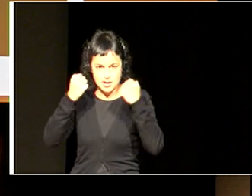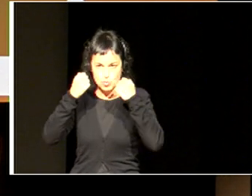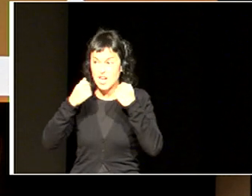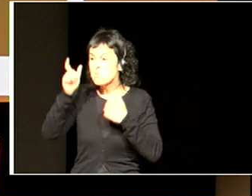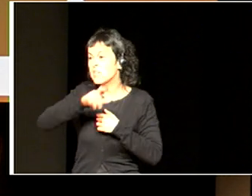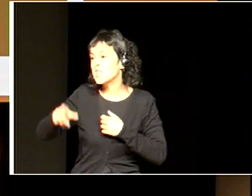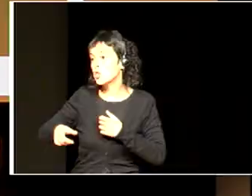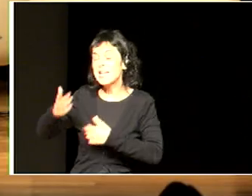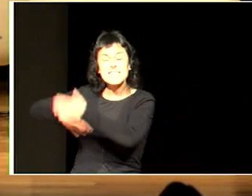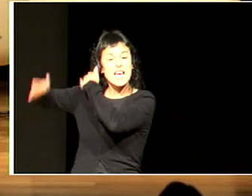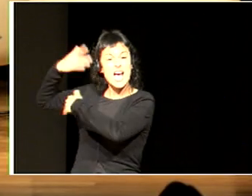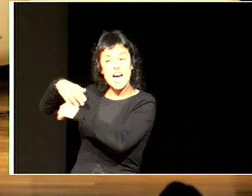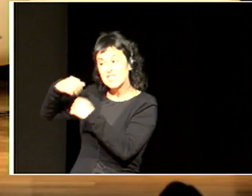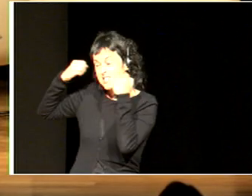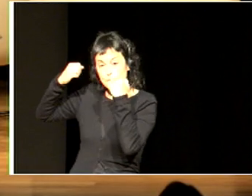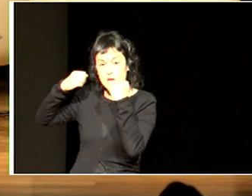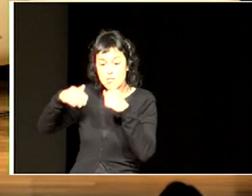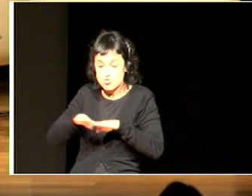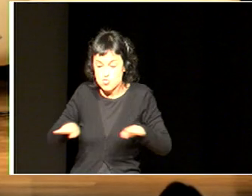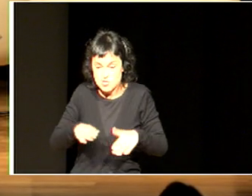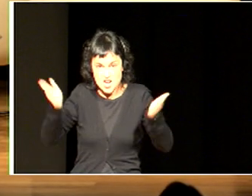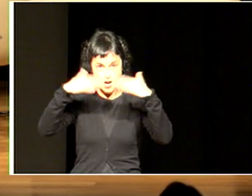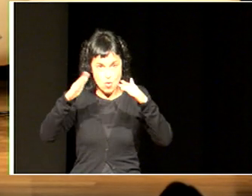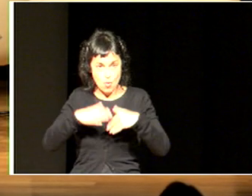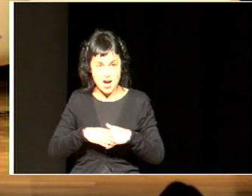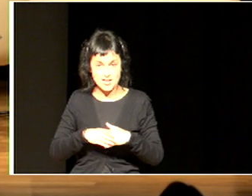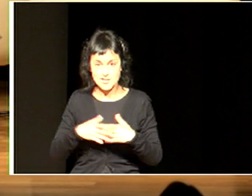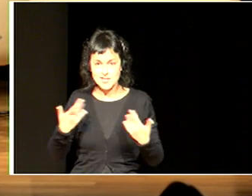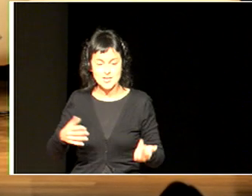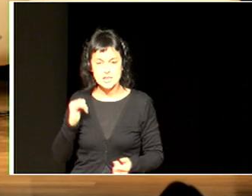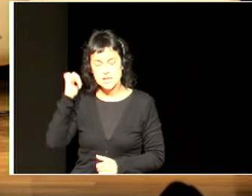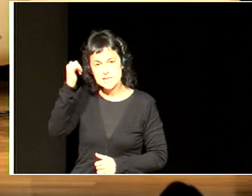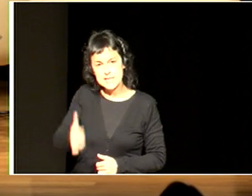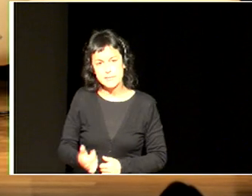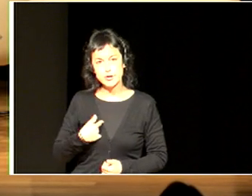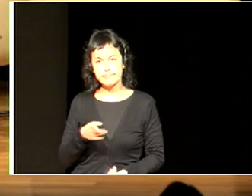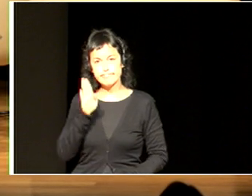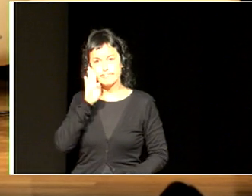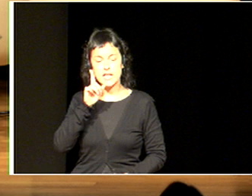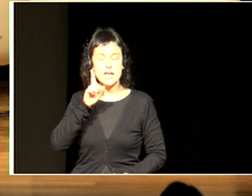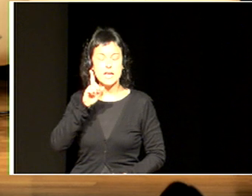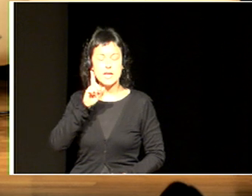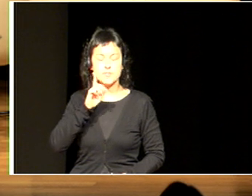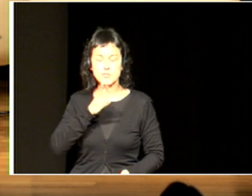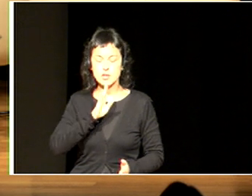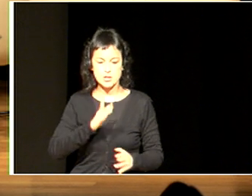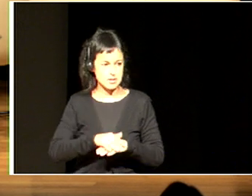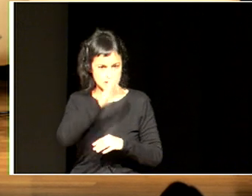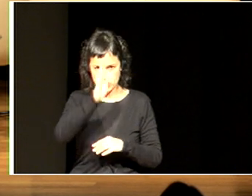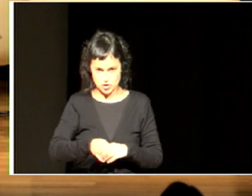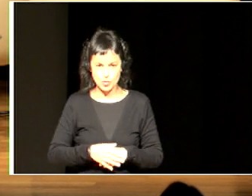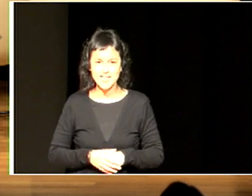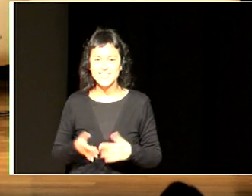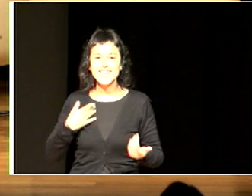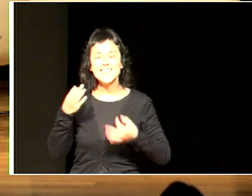hemos tenido pupitre hemos tenido que pasar por heterosexuales toda la vida hemos tenido que contestar mil veces a ese ya tienes